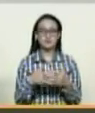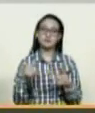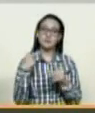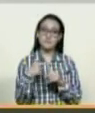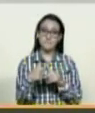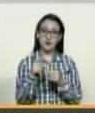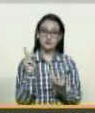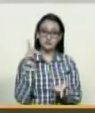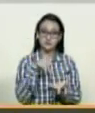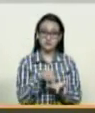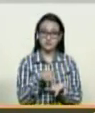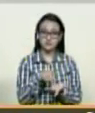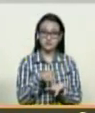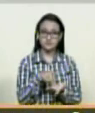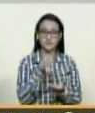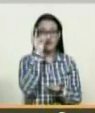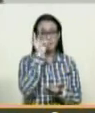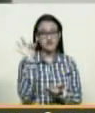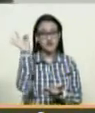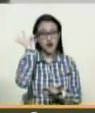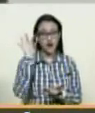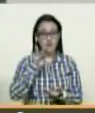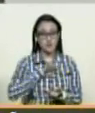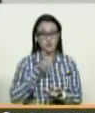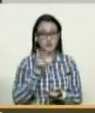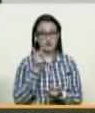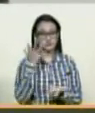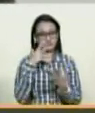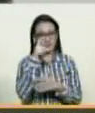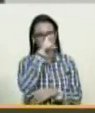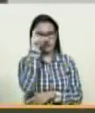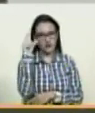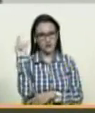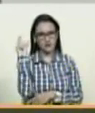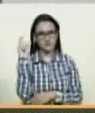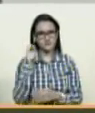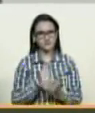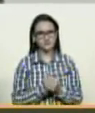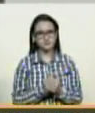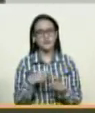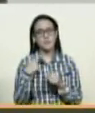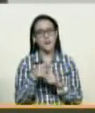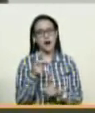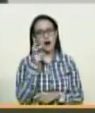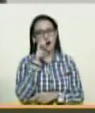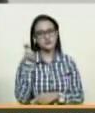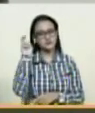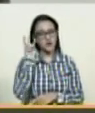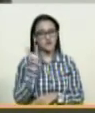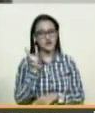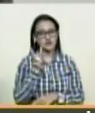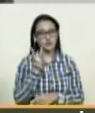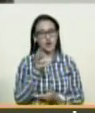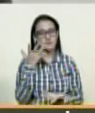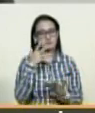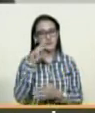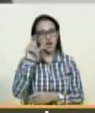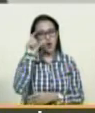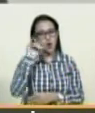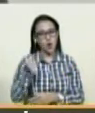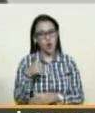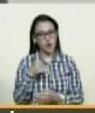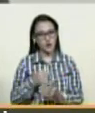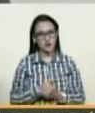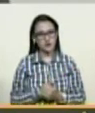se hizo presente acá el fiscal general de la república 3 whatsapp por supuesto el canciller de la república bolivariana de venezuela jorge arreaza quien de inmediato